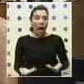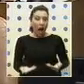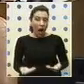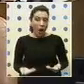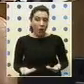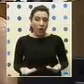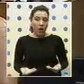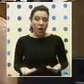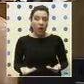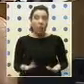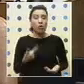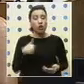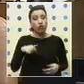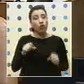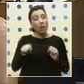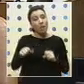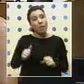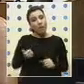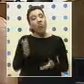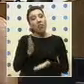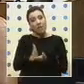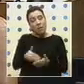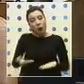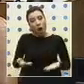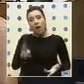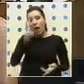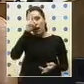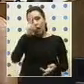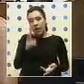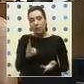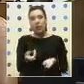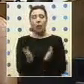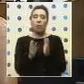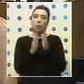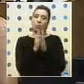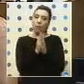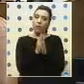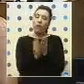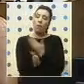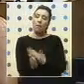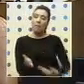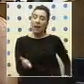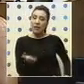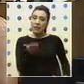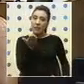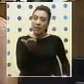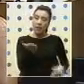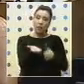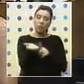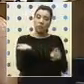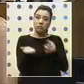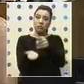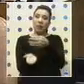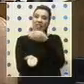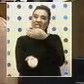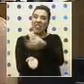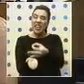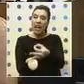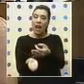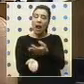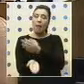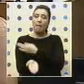dijimos que bueno, voluntariamente, bueno, respetémoslo. Así que por favor, Presidente, por su intermedio, dígale al Ministro,